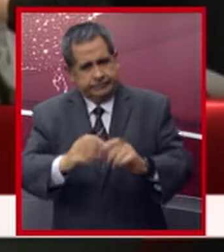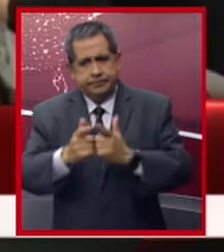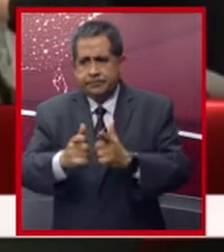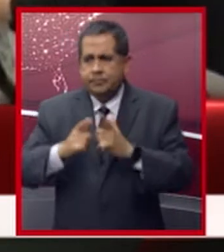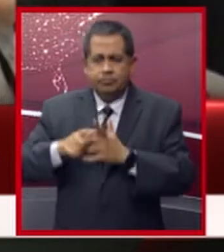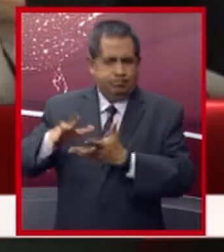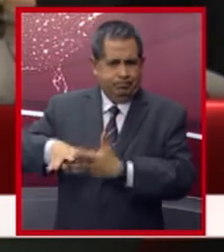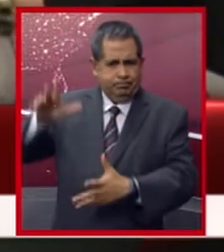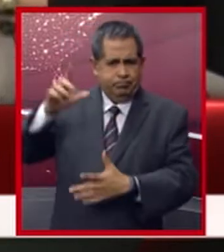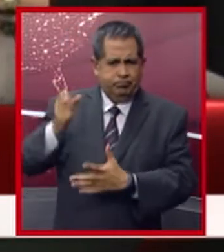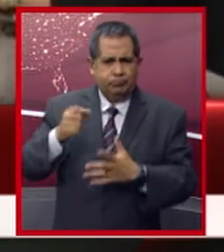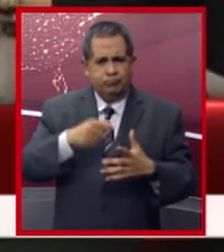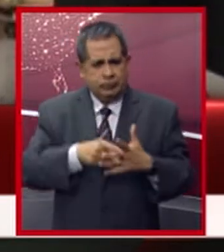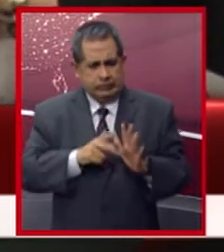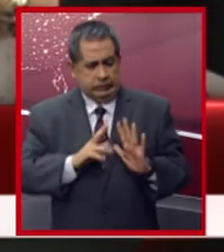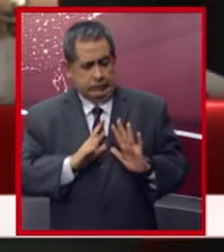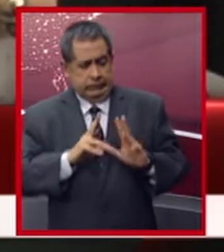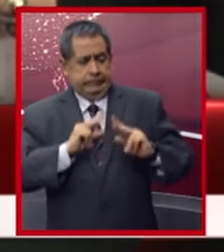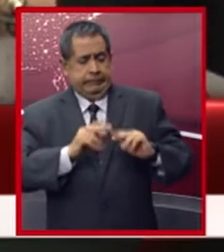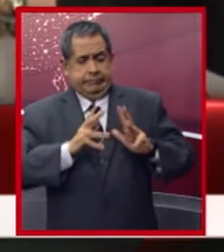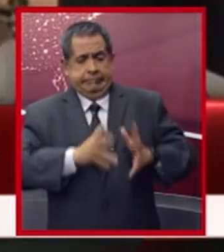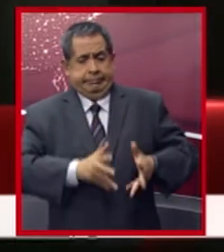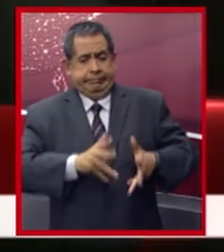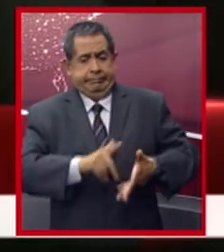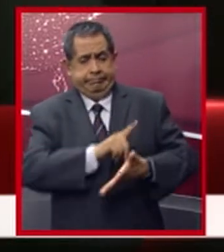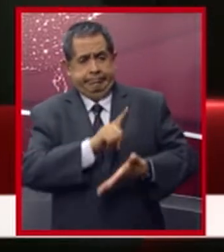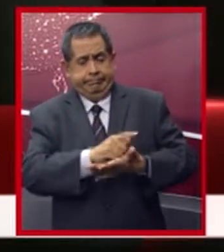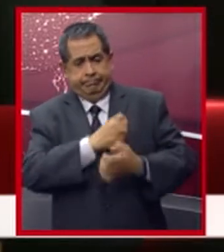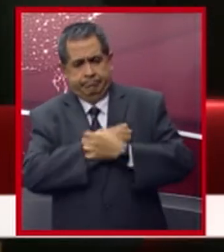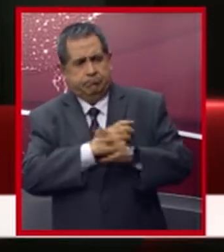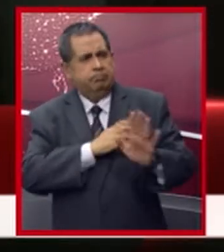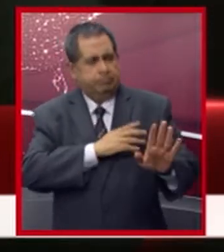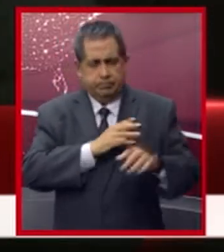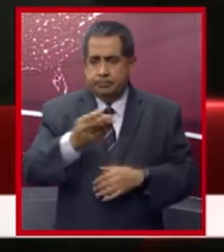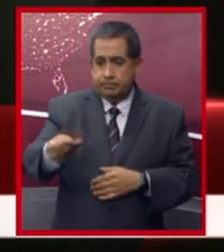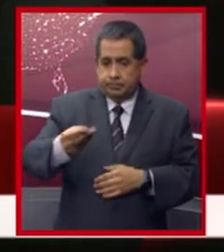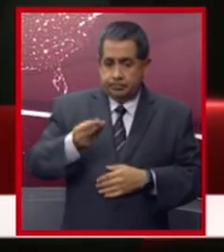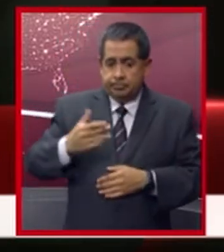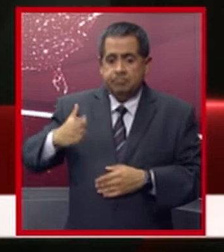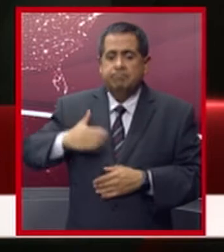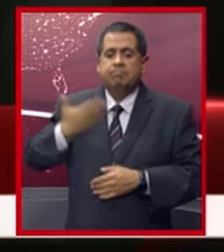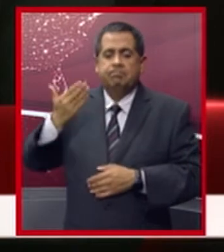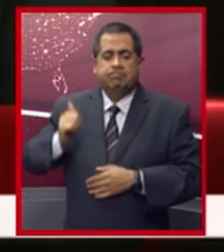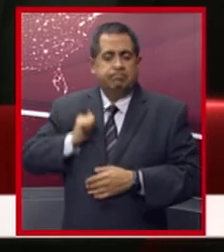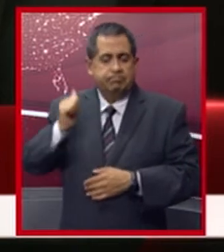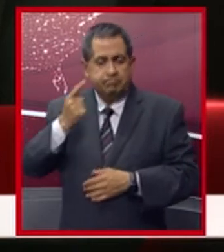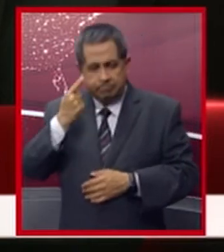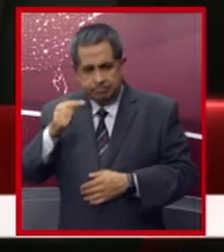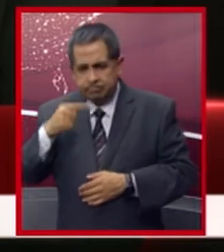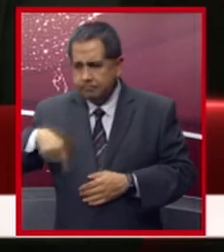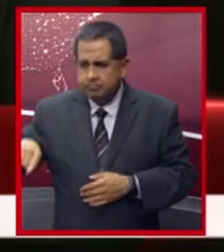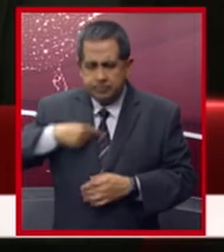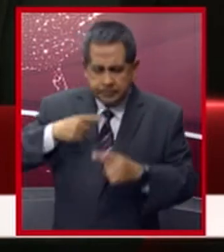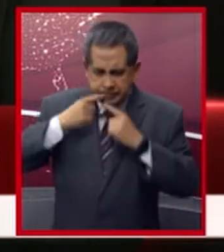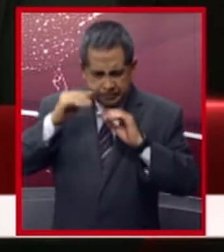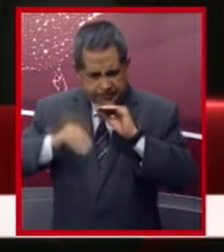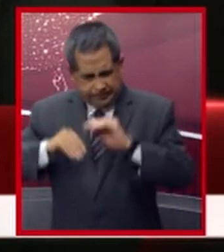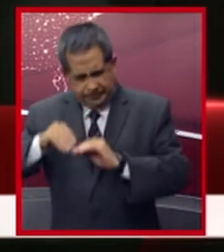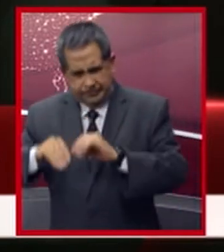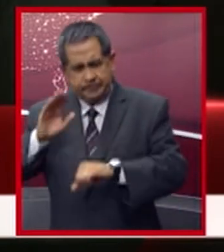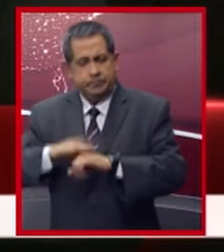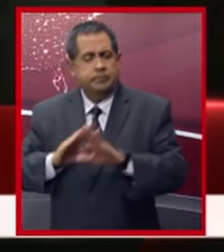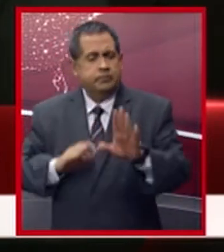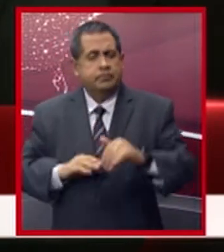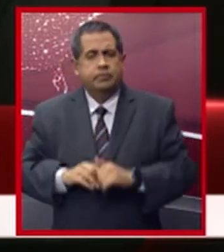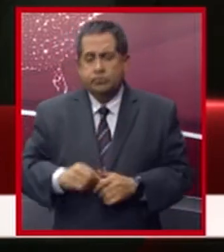parlamentarias mayoritarias, de no moverle a la ley de educación. Pero esto abrió una puerta muy importante.